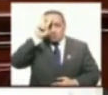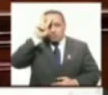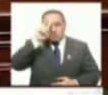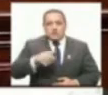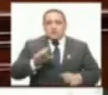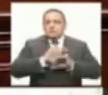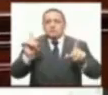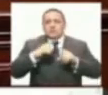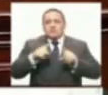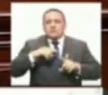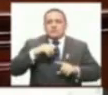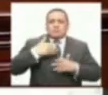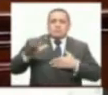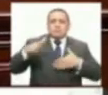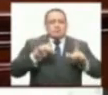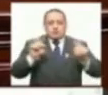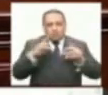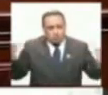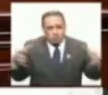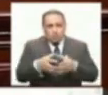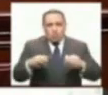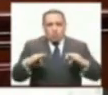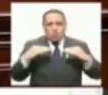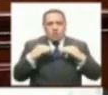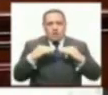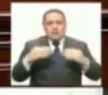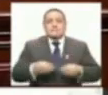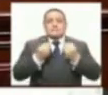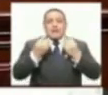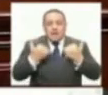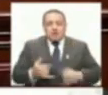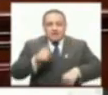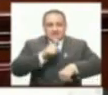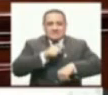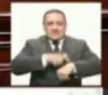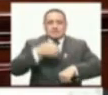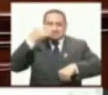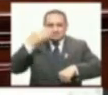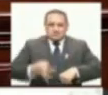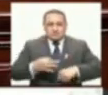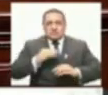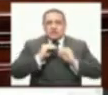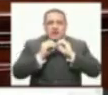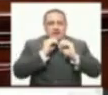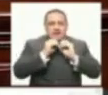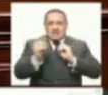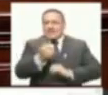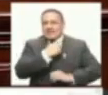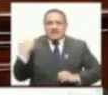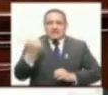sin distingo de ninguna naturaleza, para decirles que ahora es el tiempo de la reconstrucción de la gran unidad